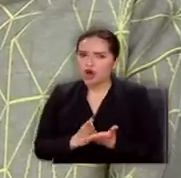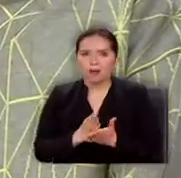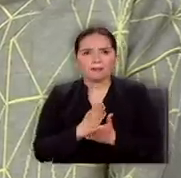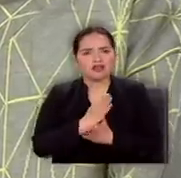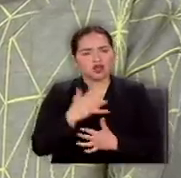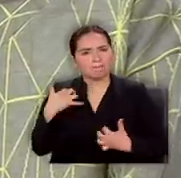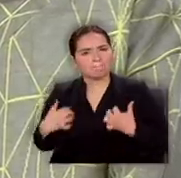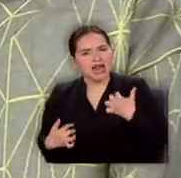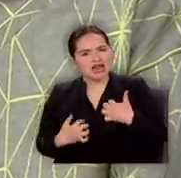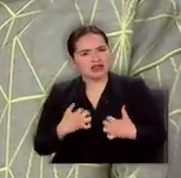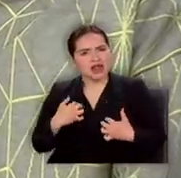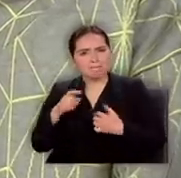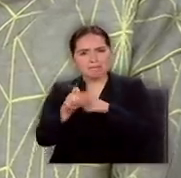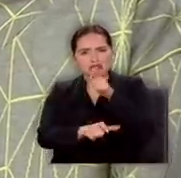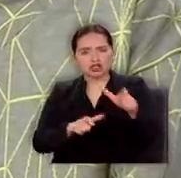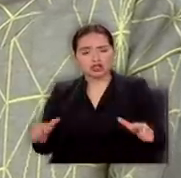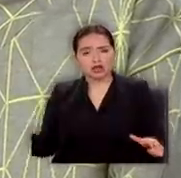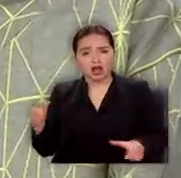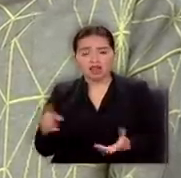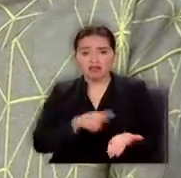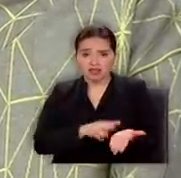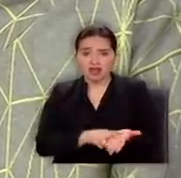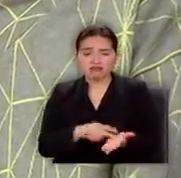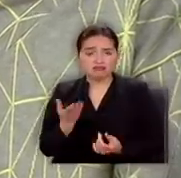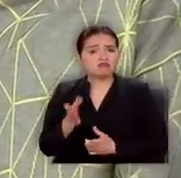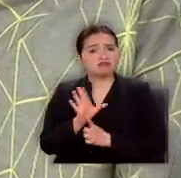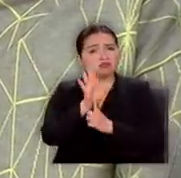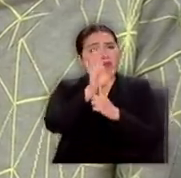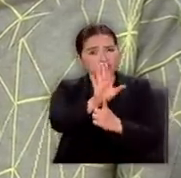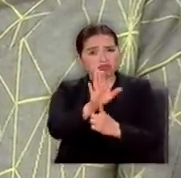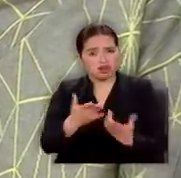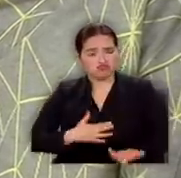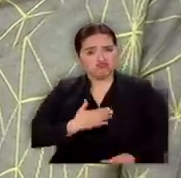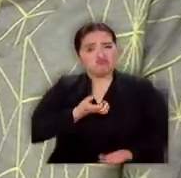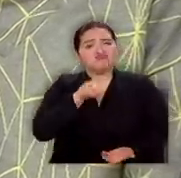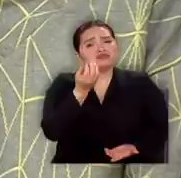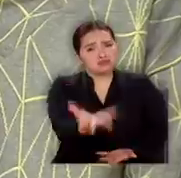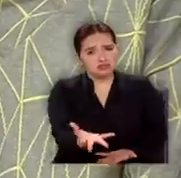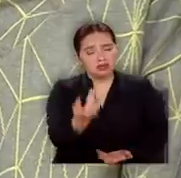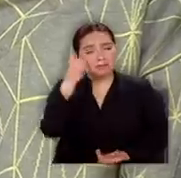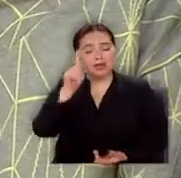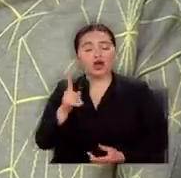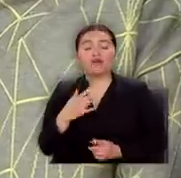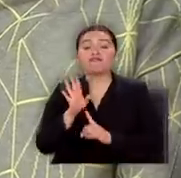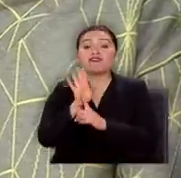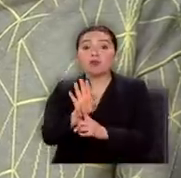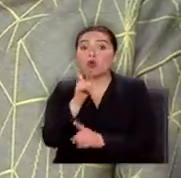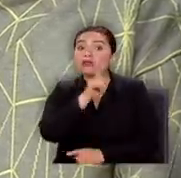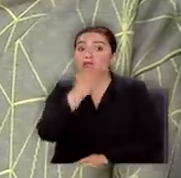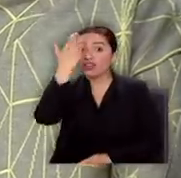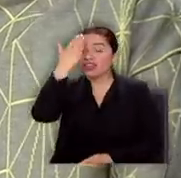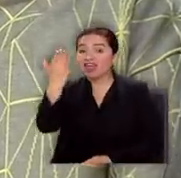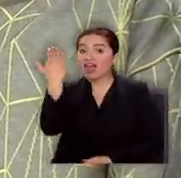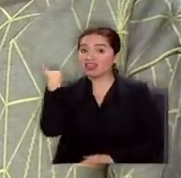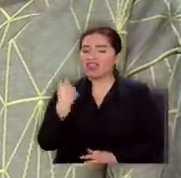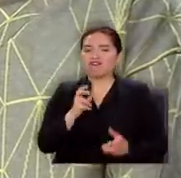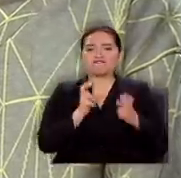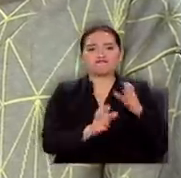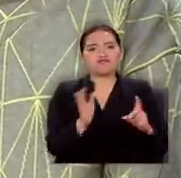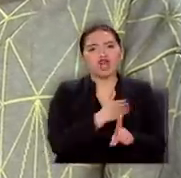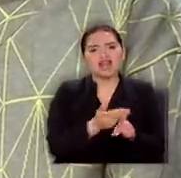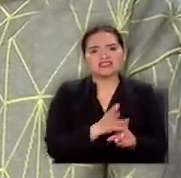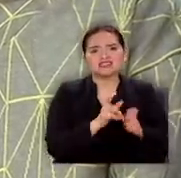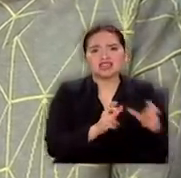un malestar genuino de mucha gente que lo ha expresado pero lo que hemos visto en el último día es violencia saqueo destrucción